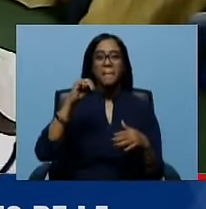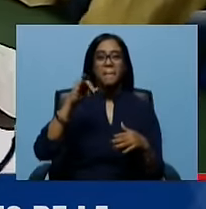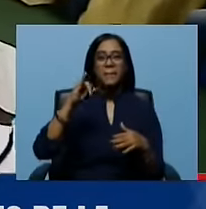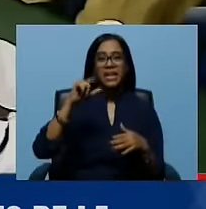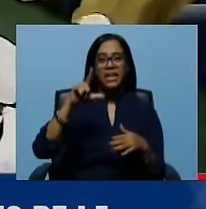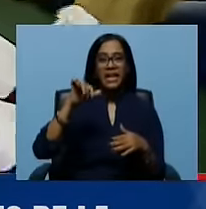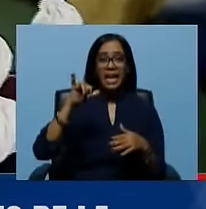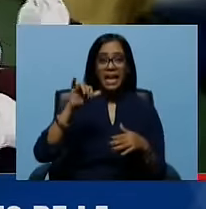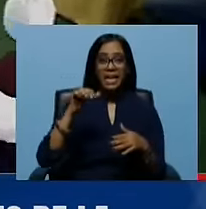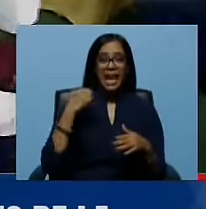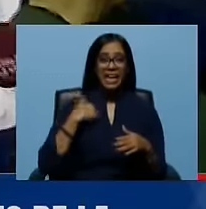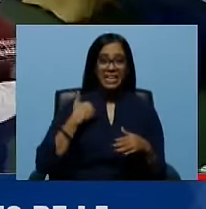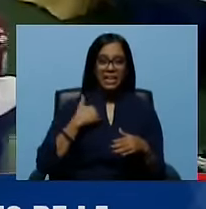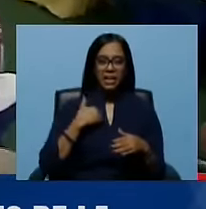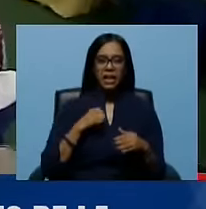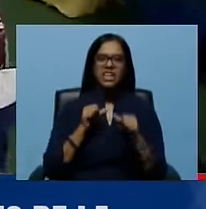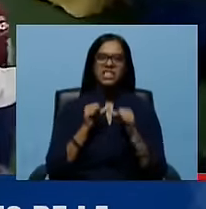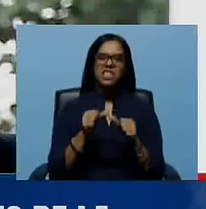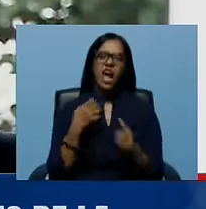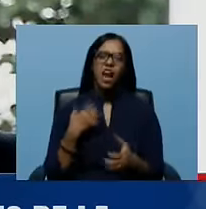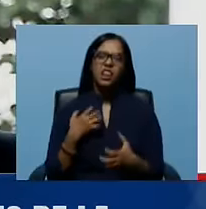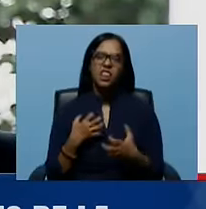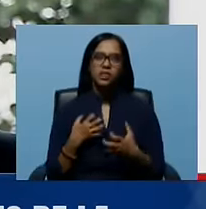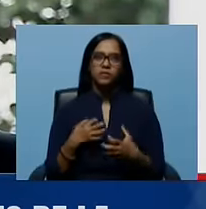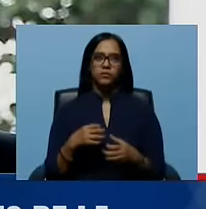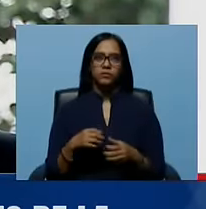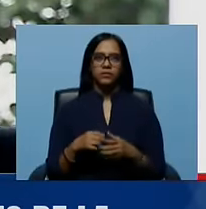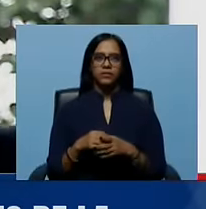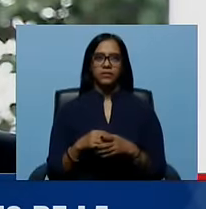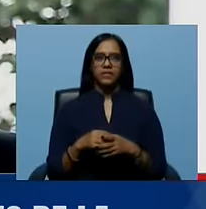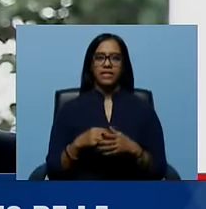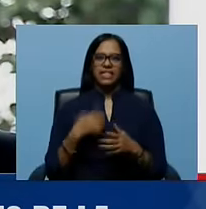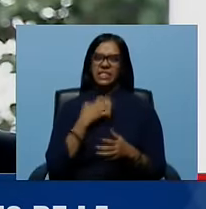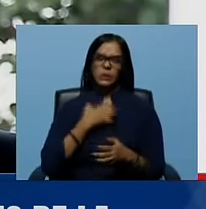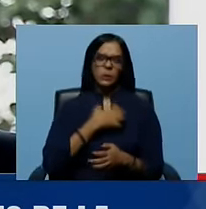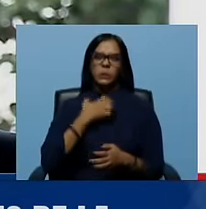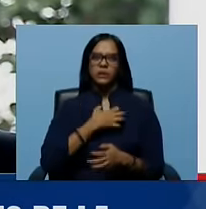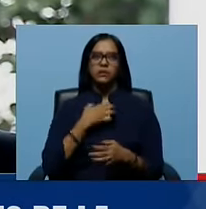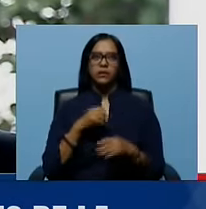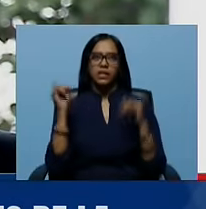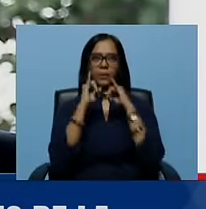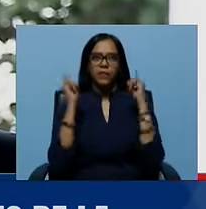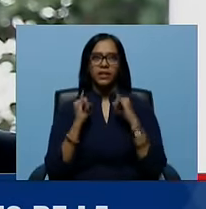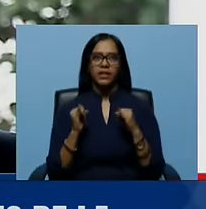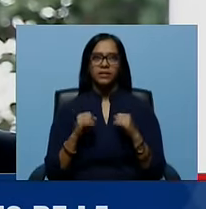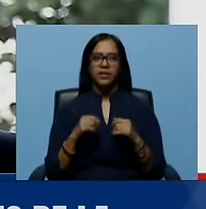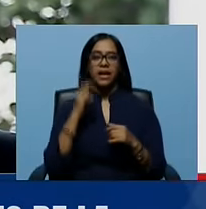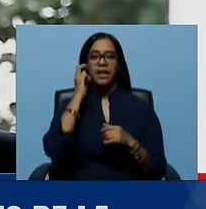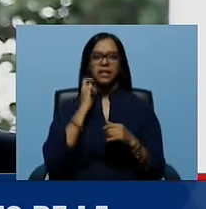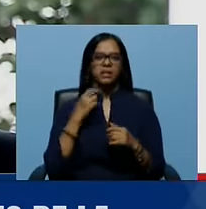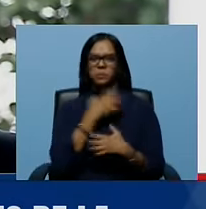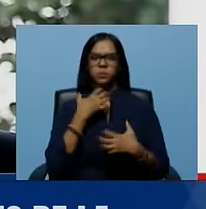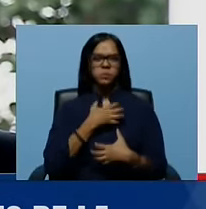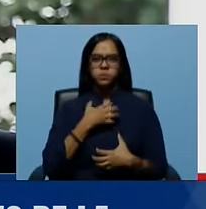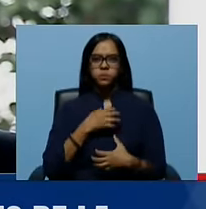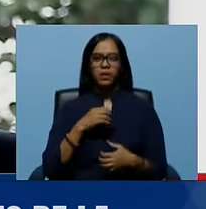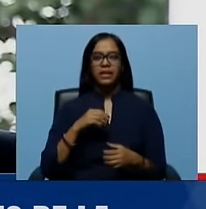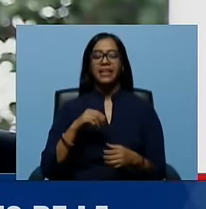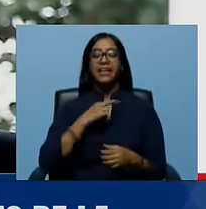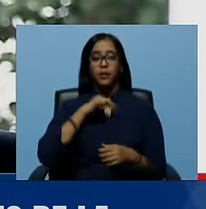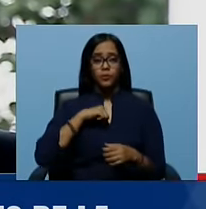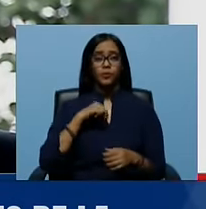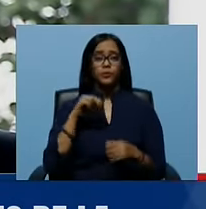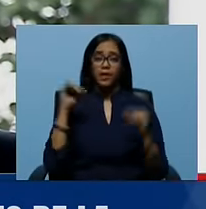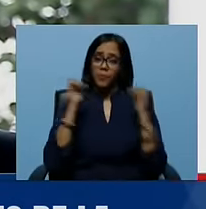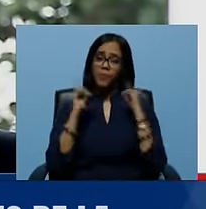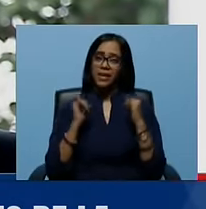ardiendo. A Milei le arde que nosotros seamos felices. Al fascismo le arde que seamos felices.